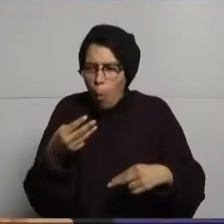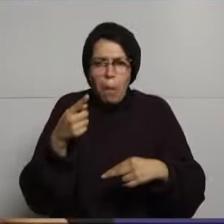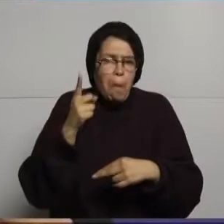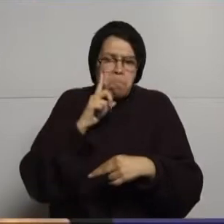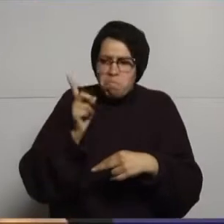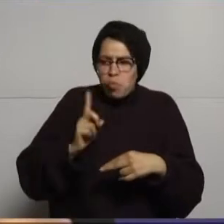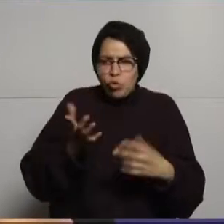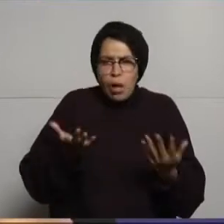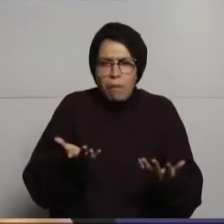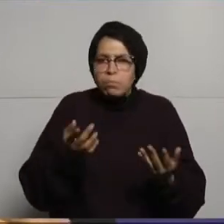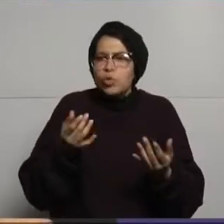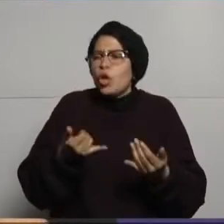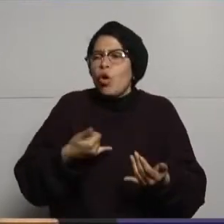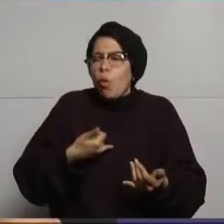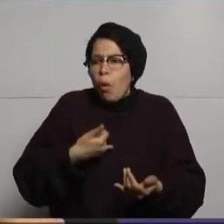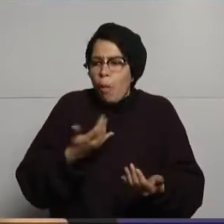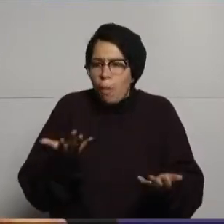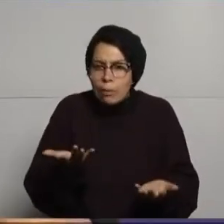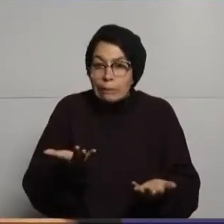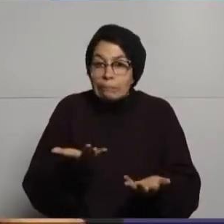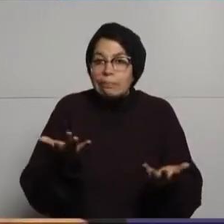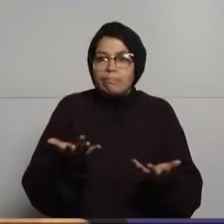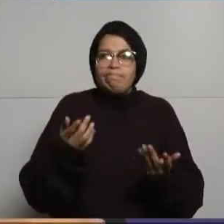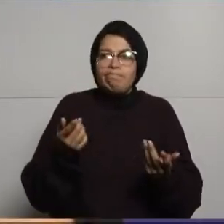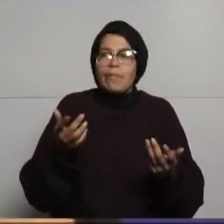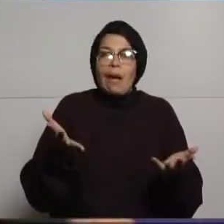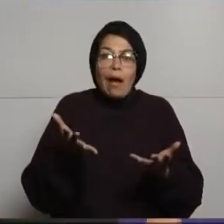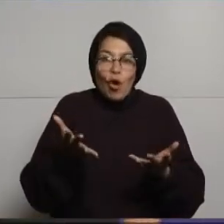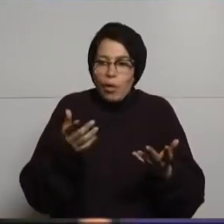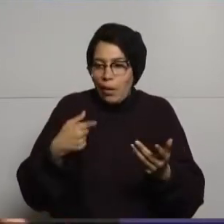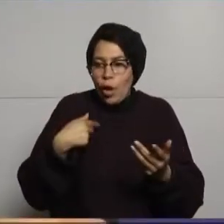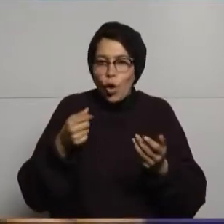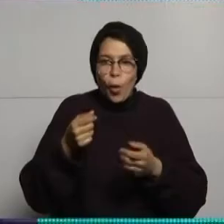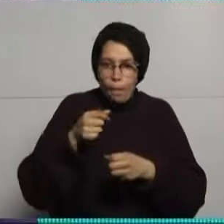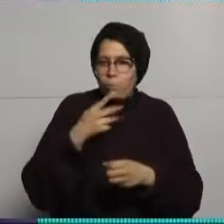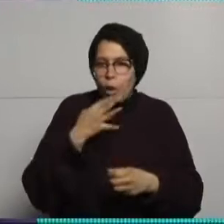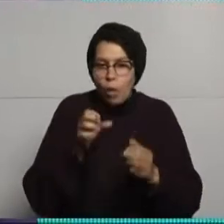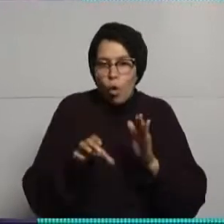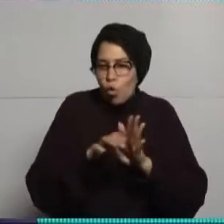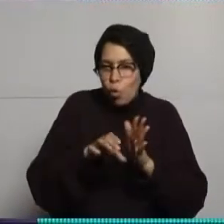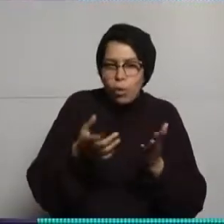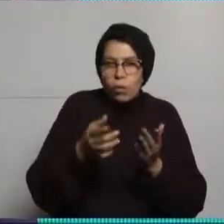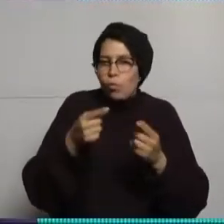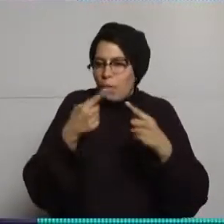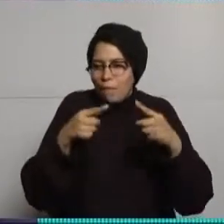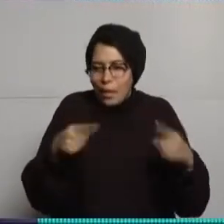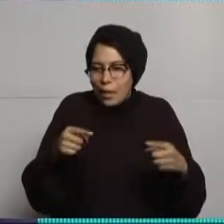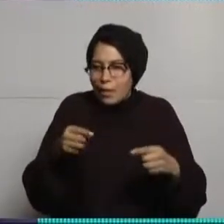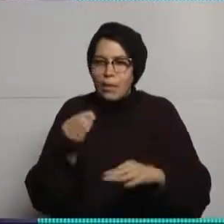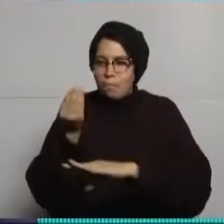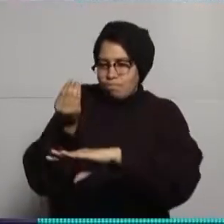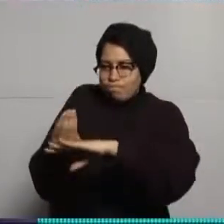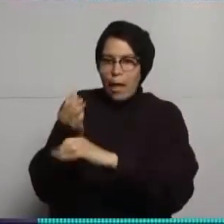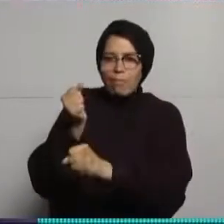brecha digital y que para presentarse laboralmente tenían como que enfrentarse a 3 problemas. El primer problema era el aislamiento